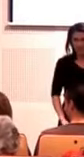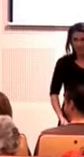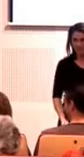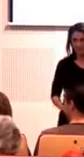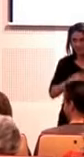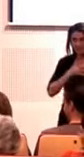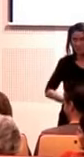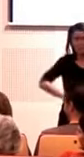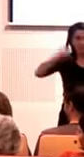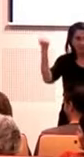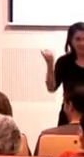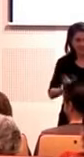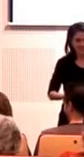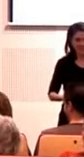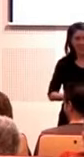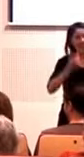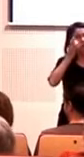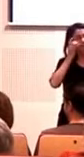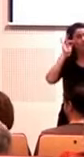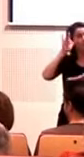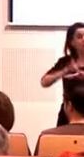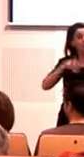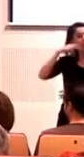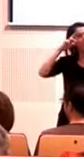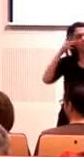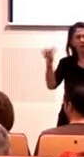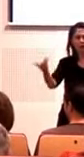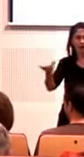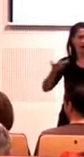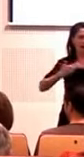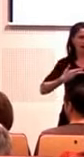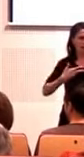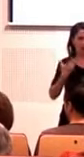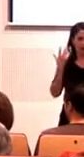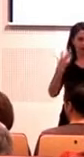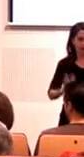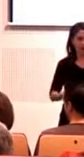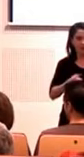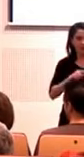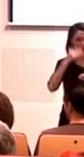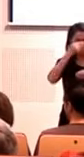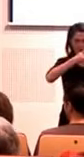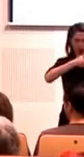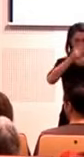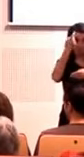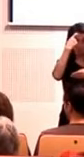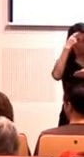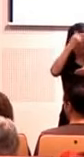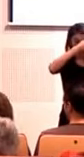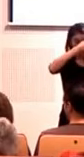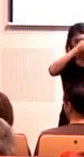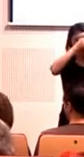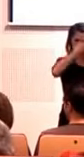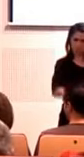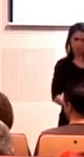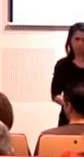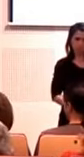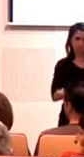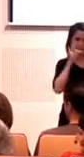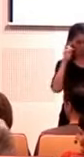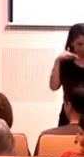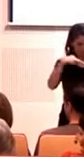Pero fue, la verdad que a mí me ayudó ahí a saltar la barrera esa que yo tenía de verme